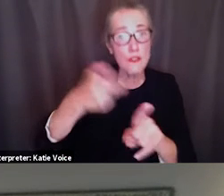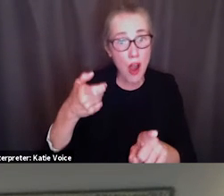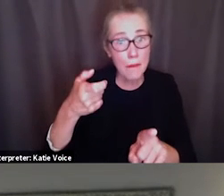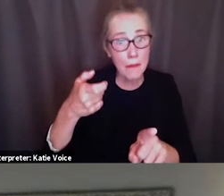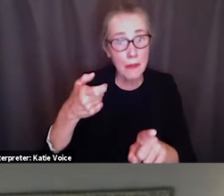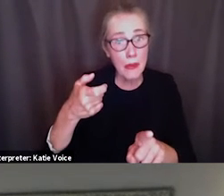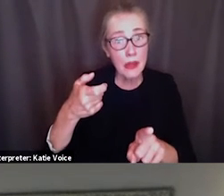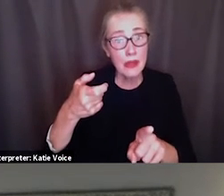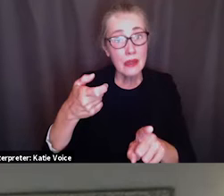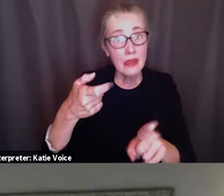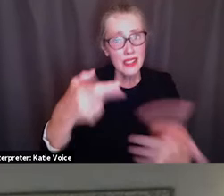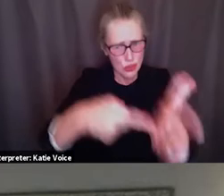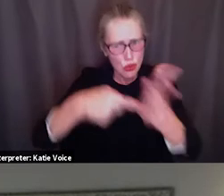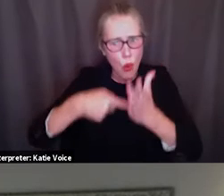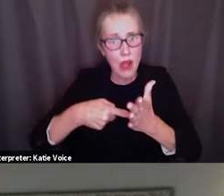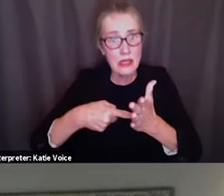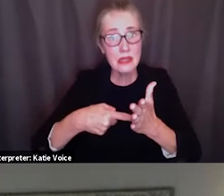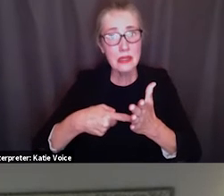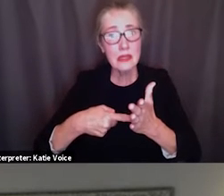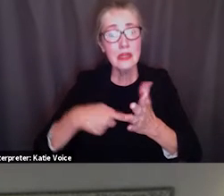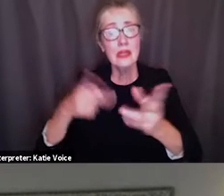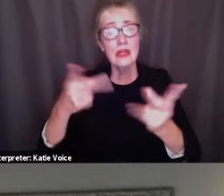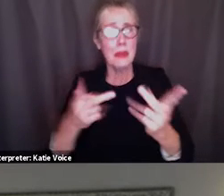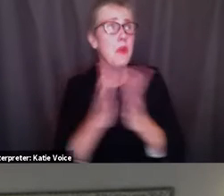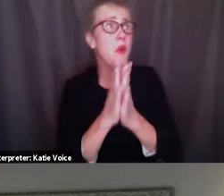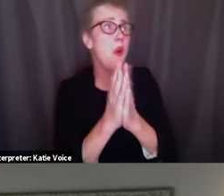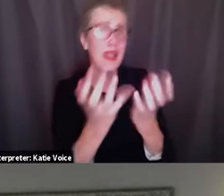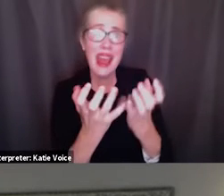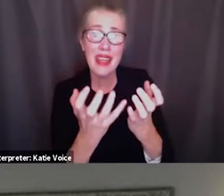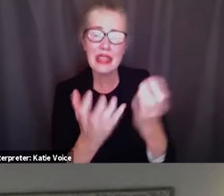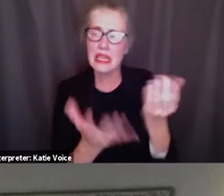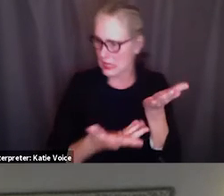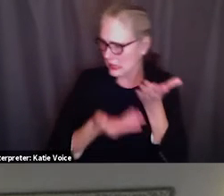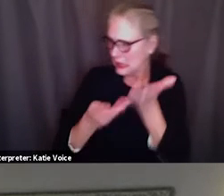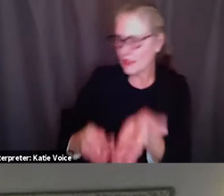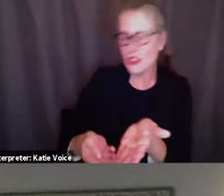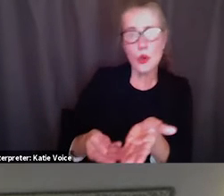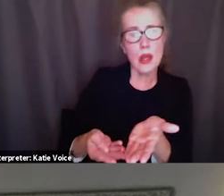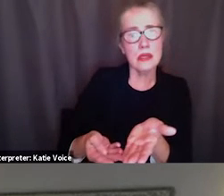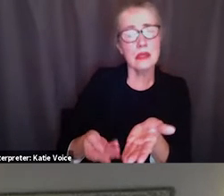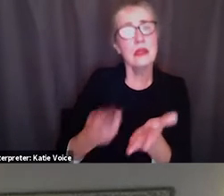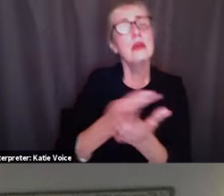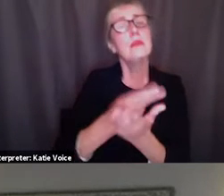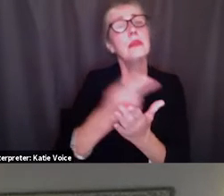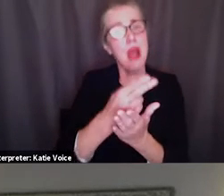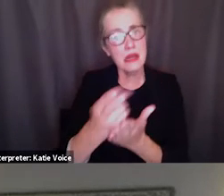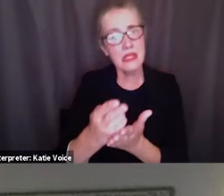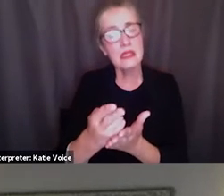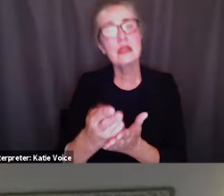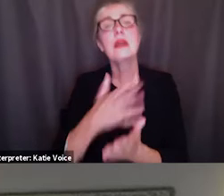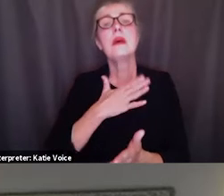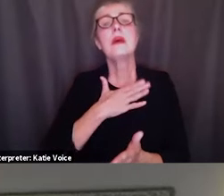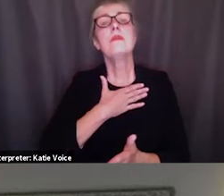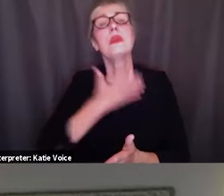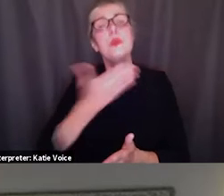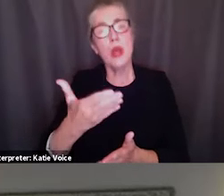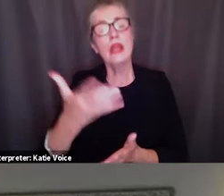Sean honestos, tengan conversaciones honestas con las personas sobre esto. Gracias.